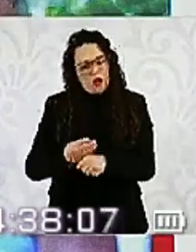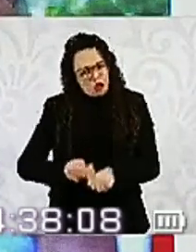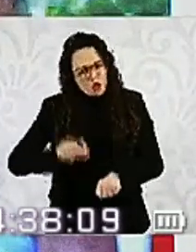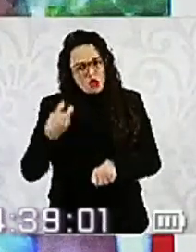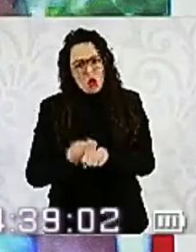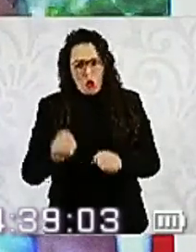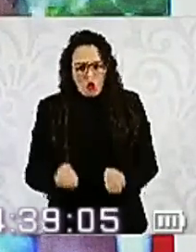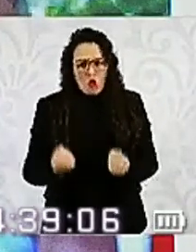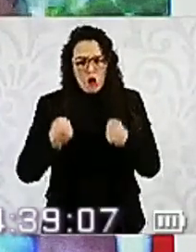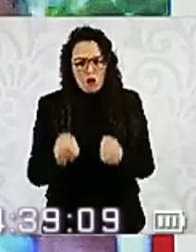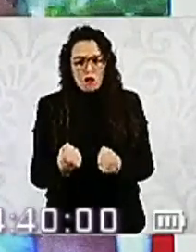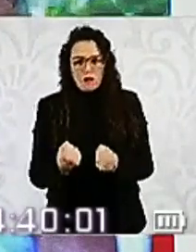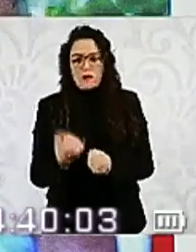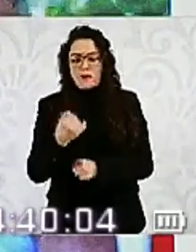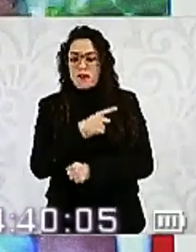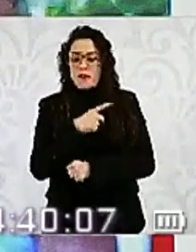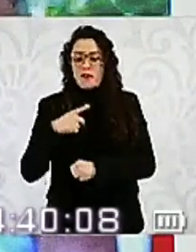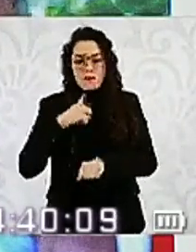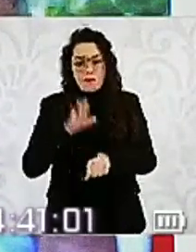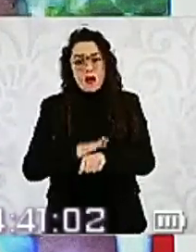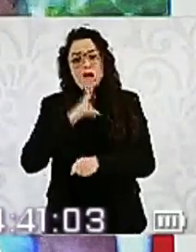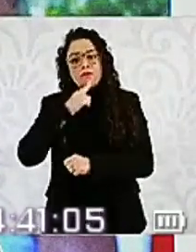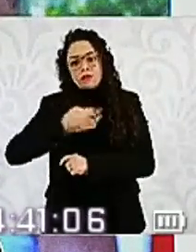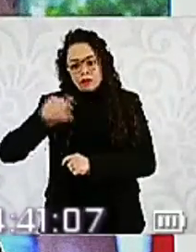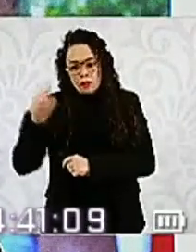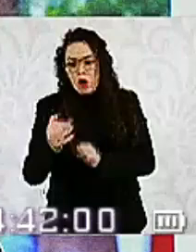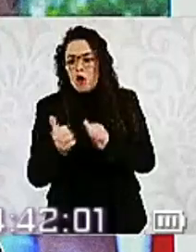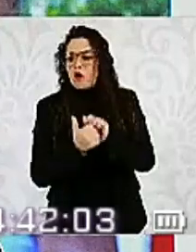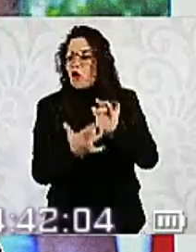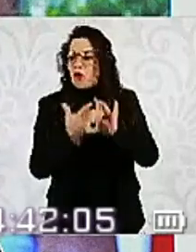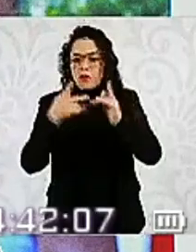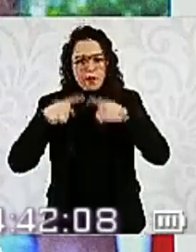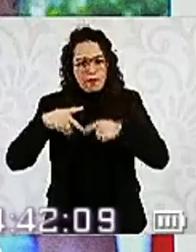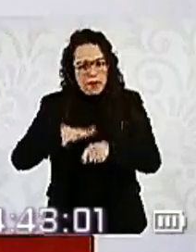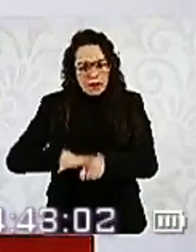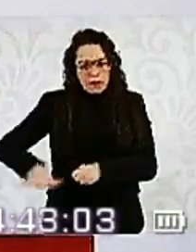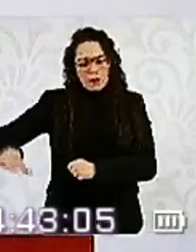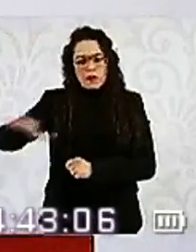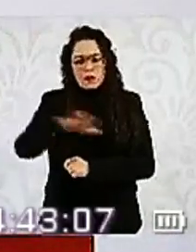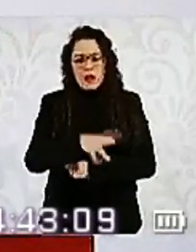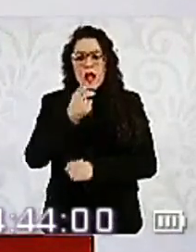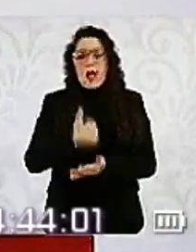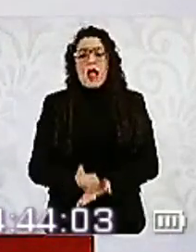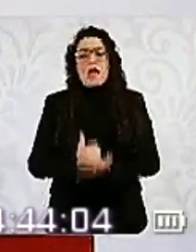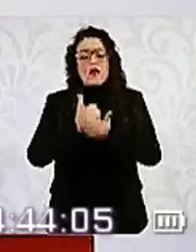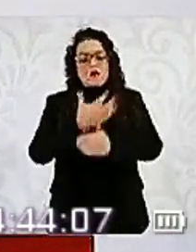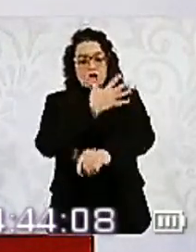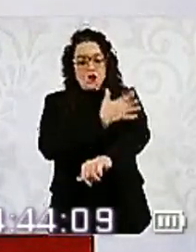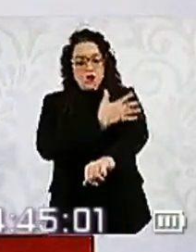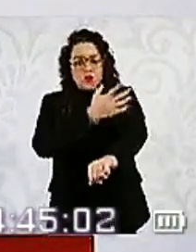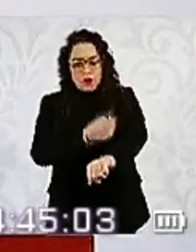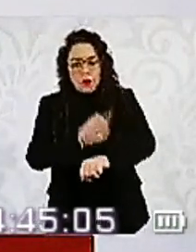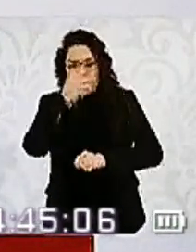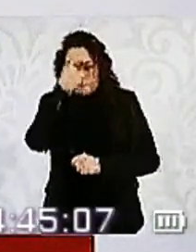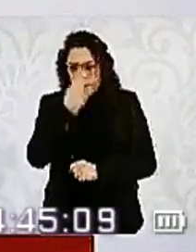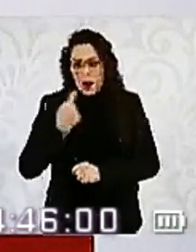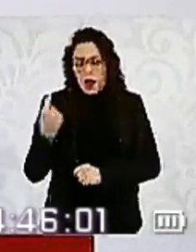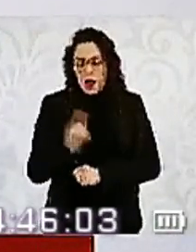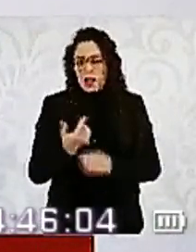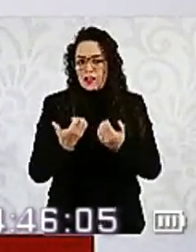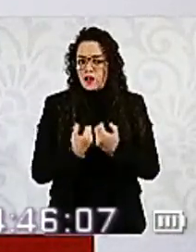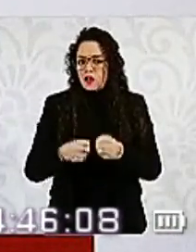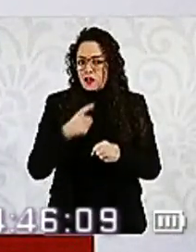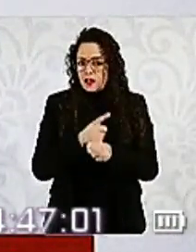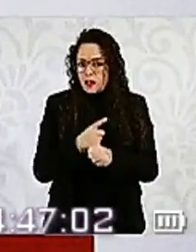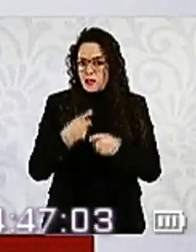cada vez más cercano a la gente. Todo esto de la mano, y para eso ayuda también la transparencia, para que la sociedad y el